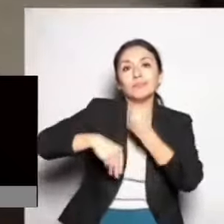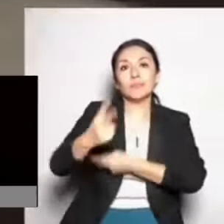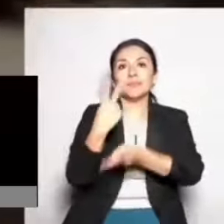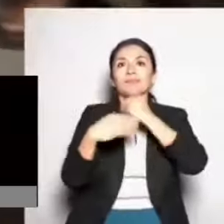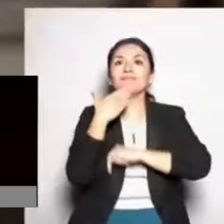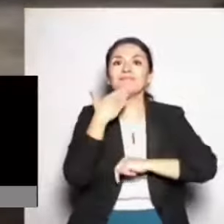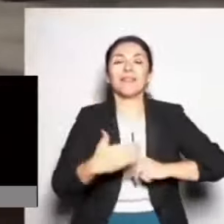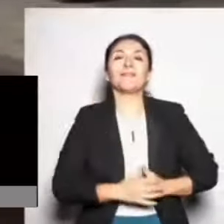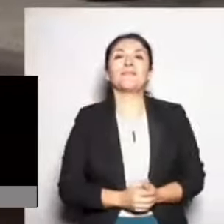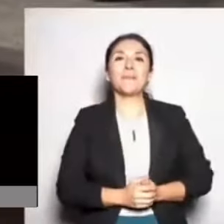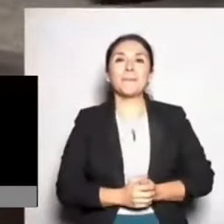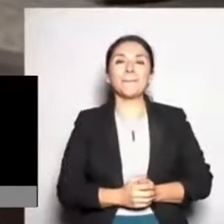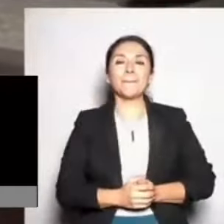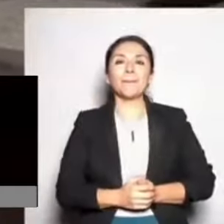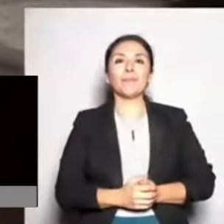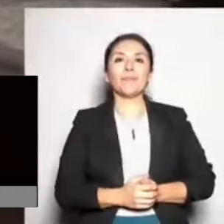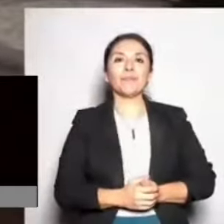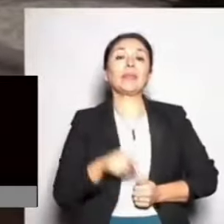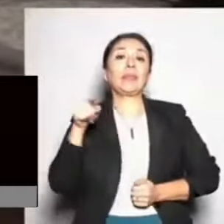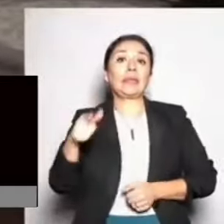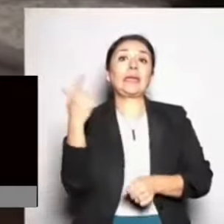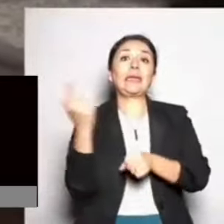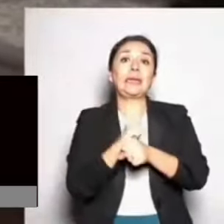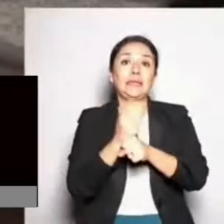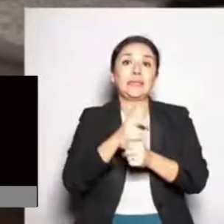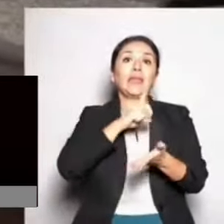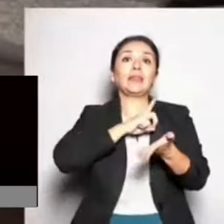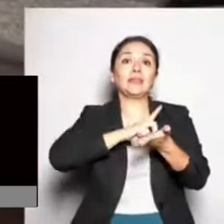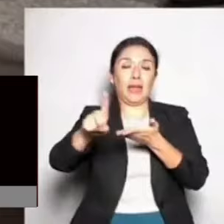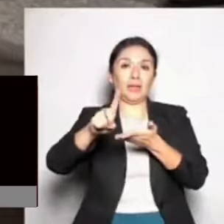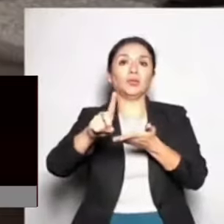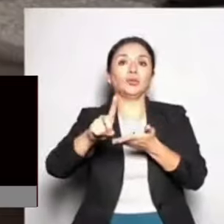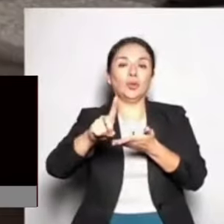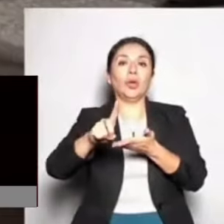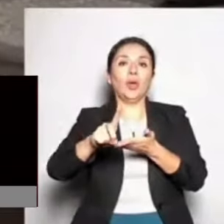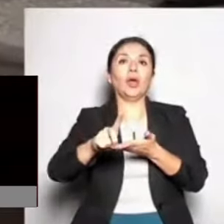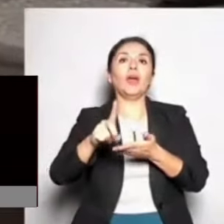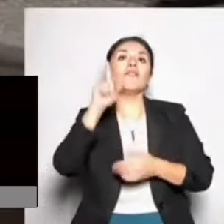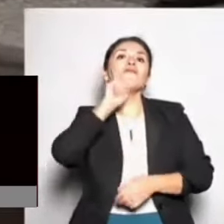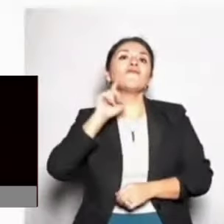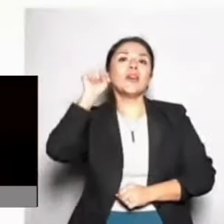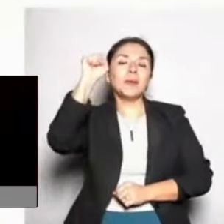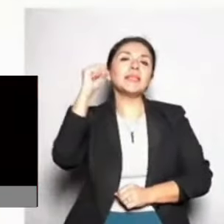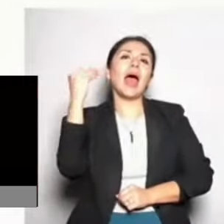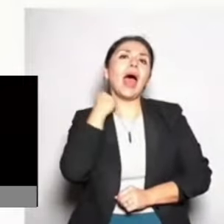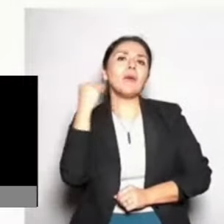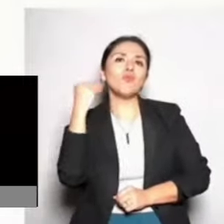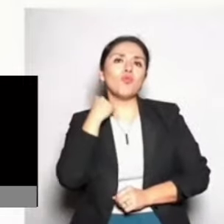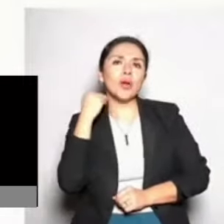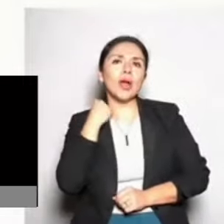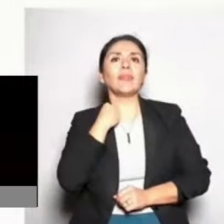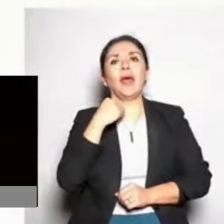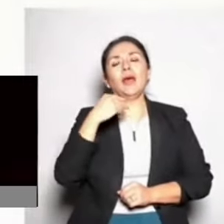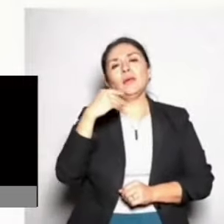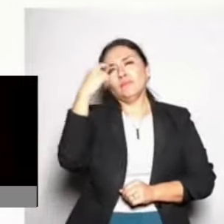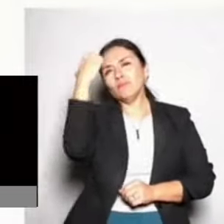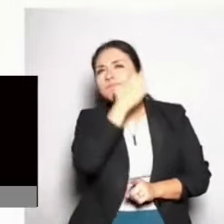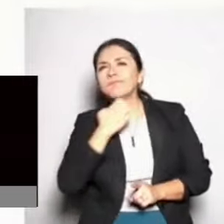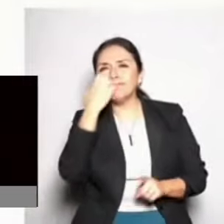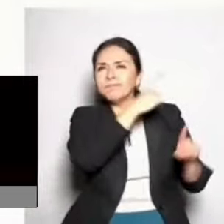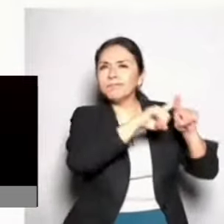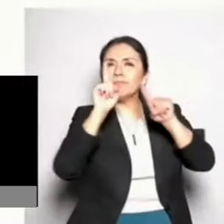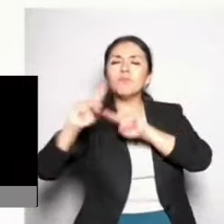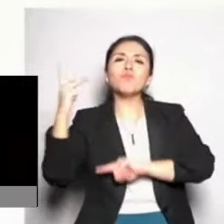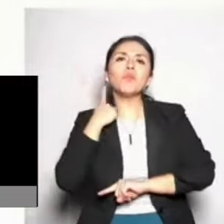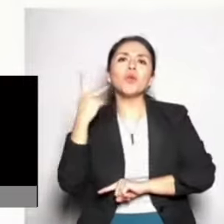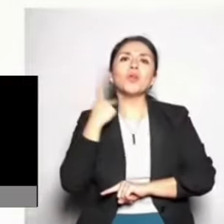brugada Bajo su condicción que seguramente eh va a ser un Un gobierno que pues al que ahora tengo el honor